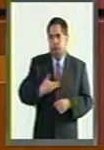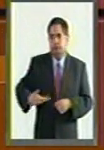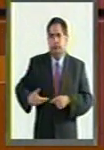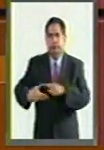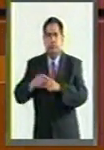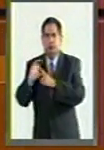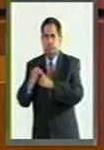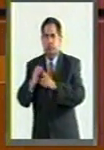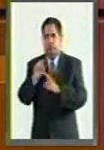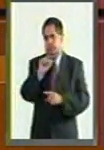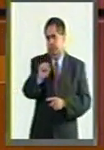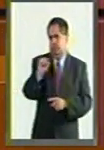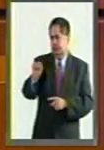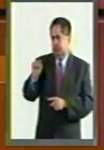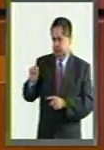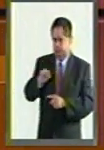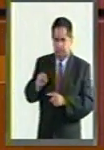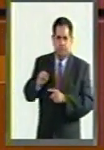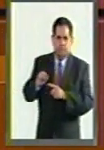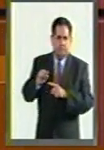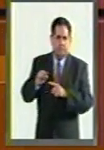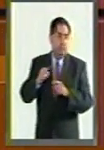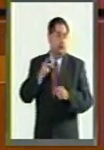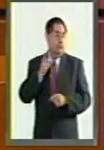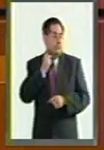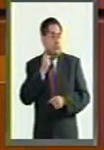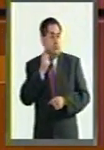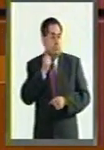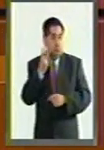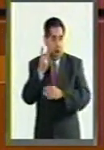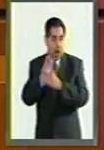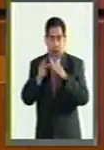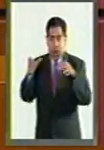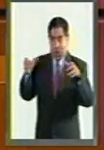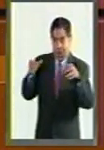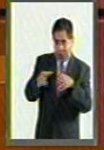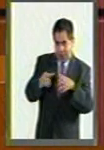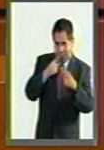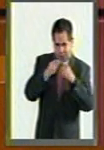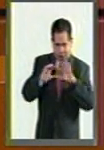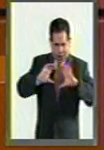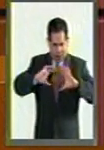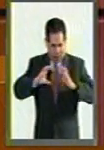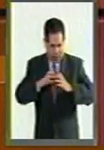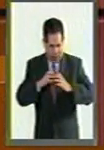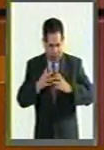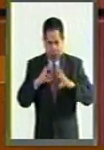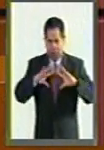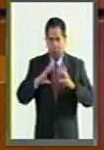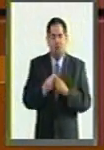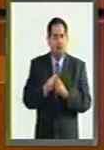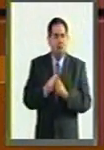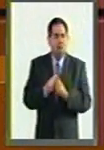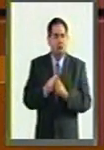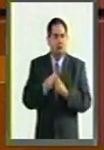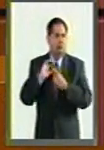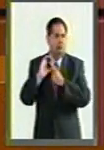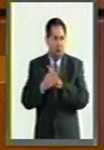comisiones dictaminadoras de ambas cámaras del Congreso y además por